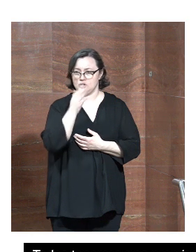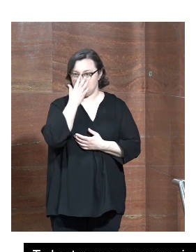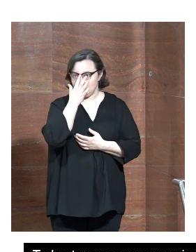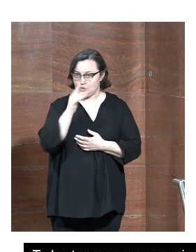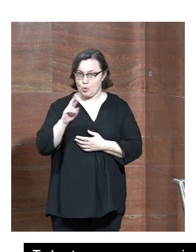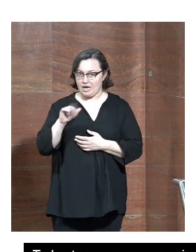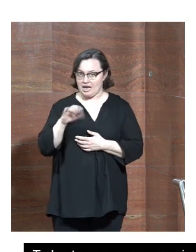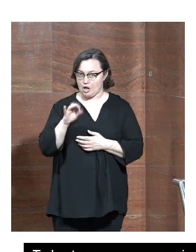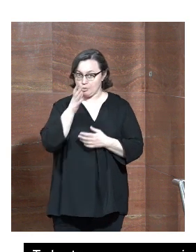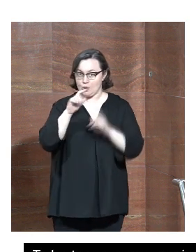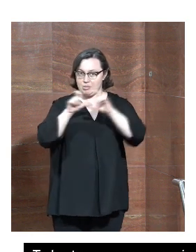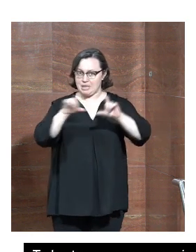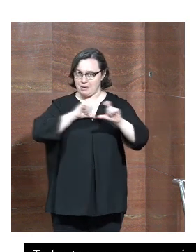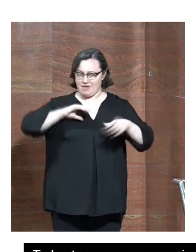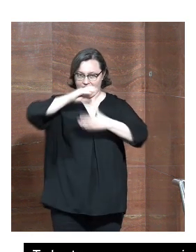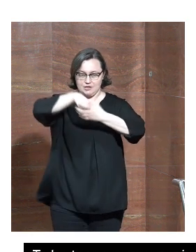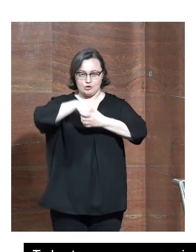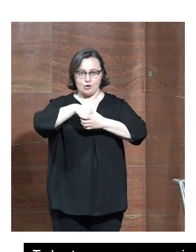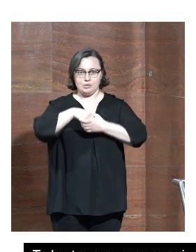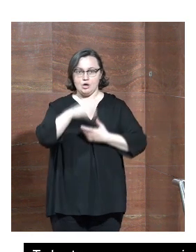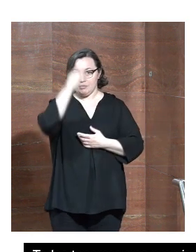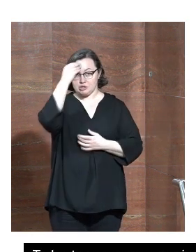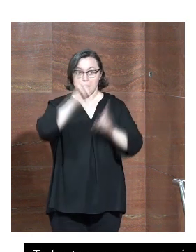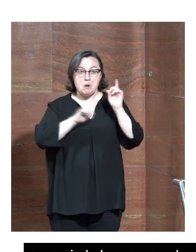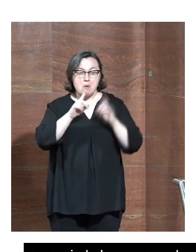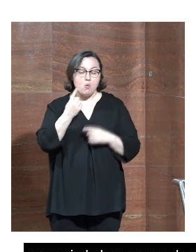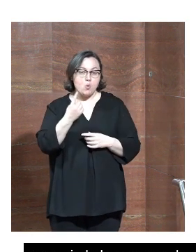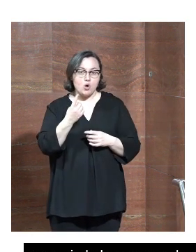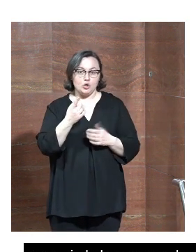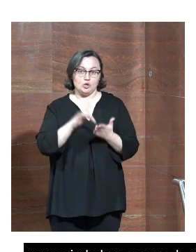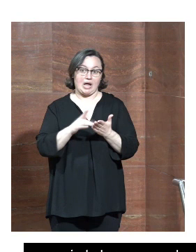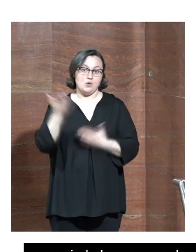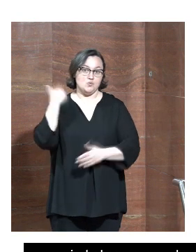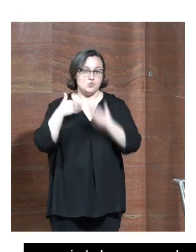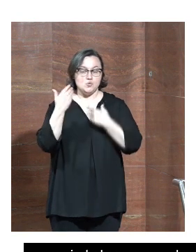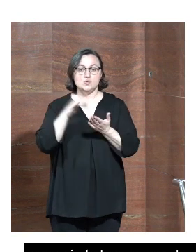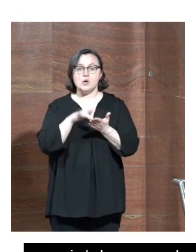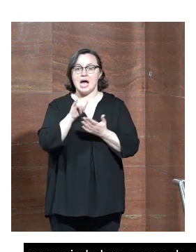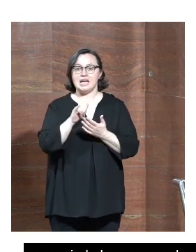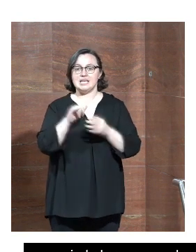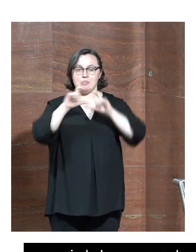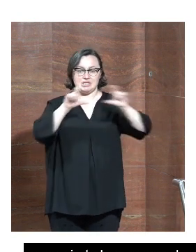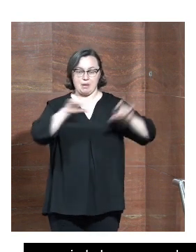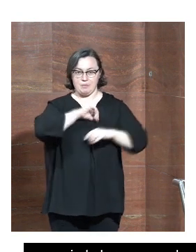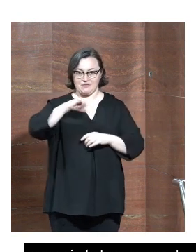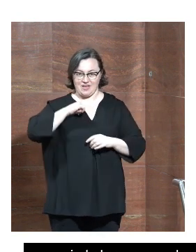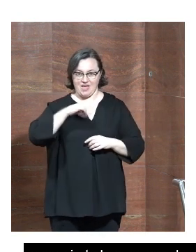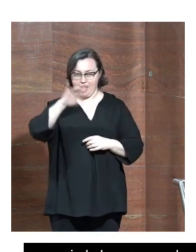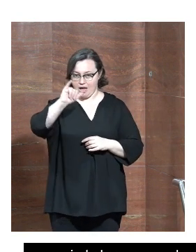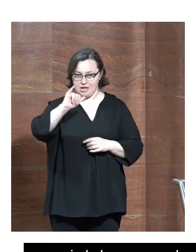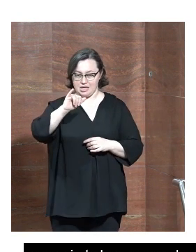que tú estás en la empresa privada, yo creo que uno de los problemas que teníamos, sobre todo en la empresa privada y sobre